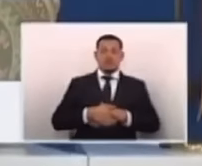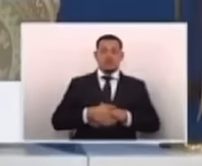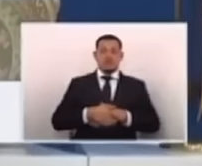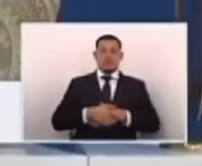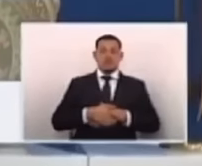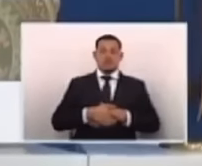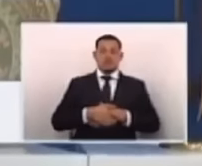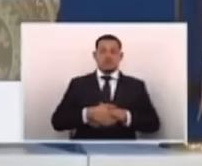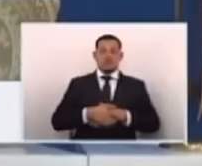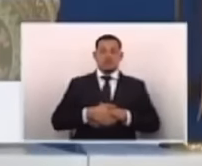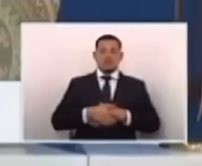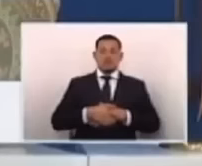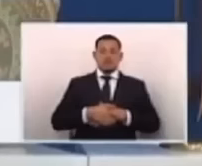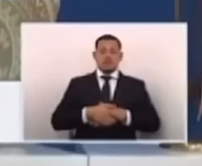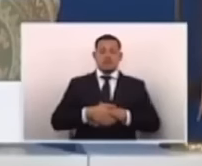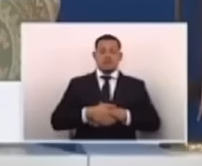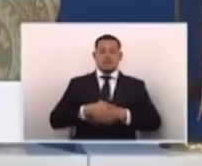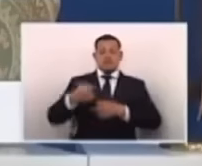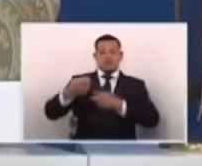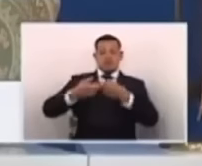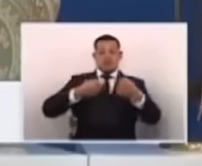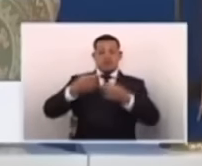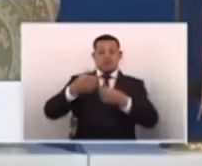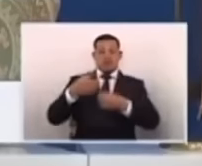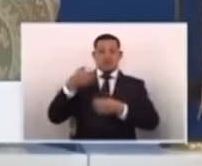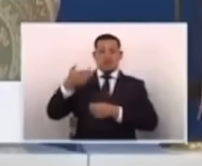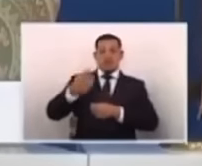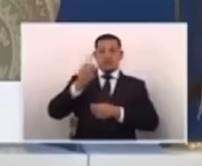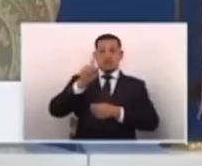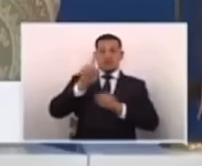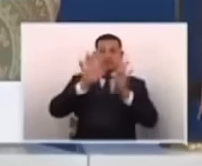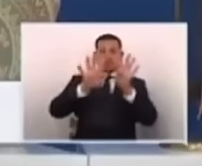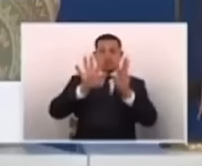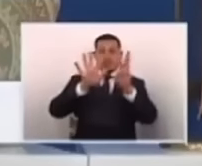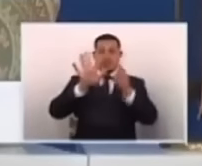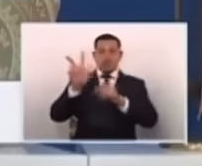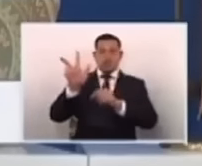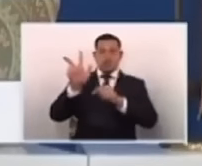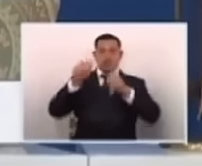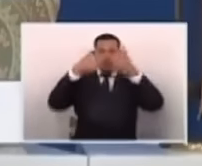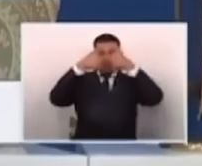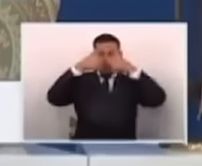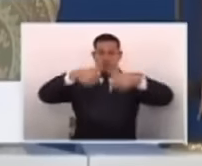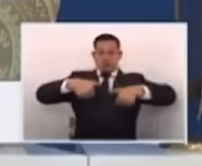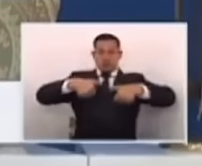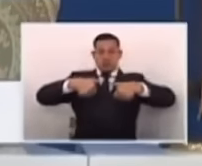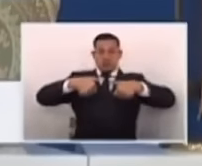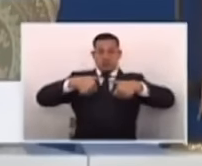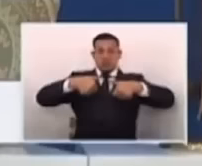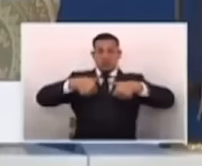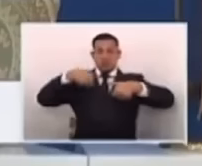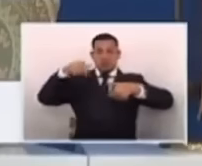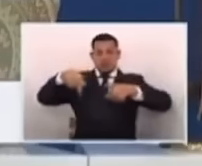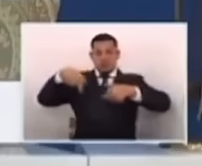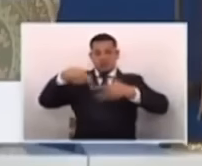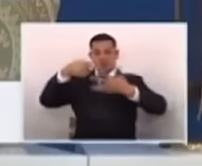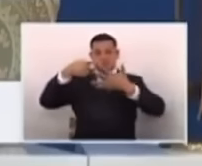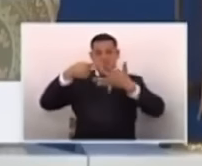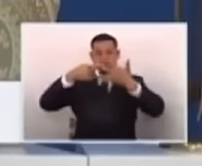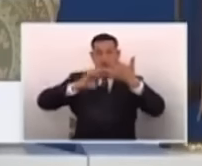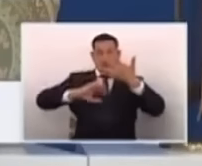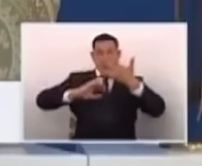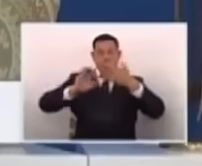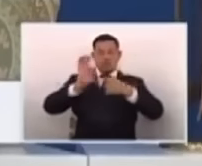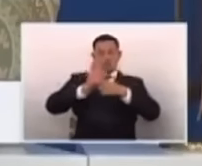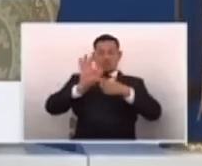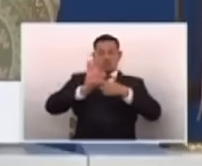Y por allá de diciembre del 83 queda aprobada esta constitución, entra